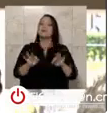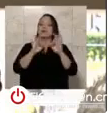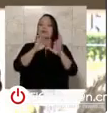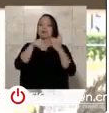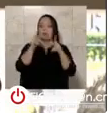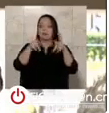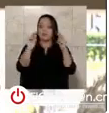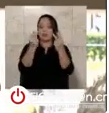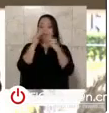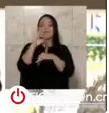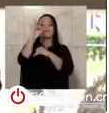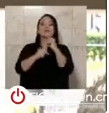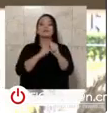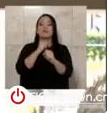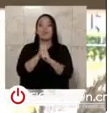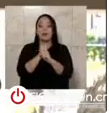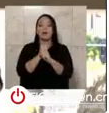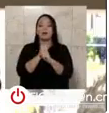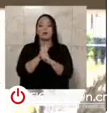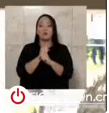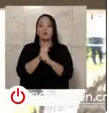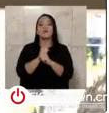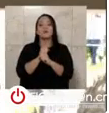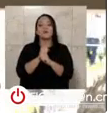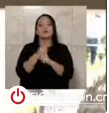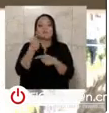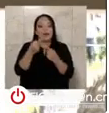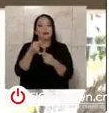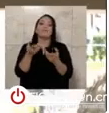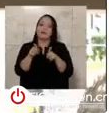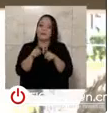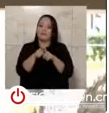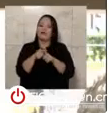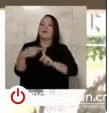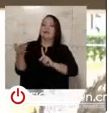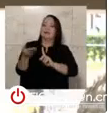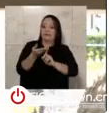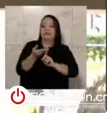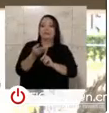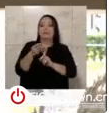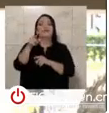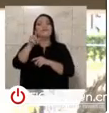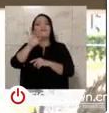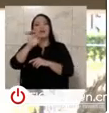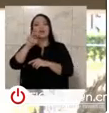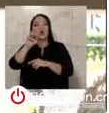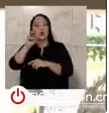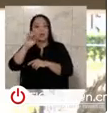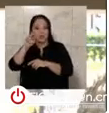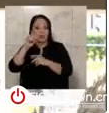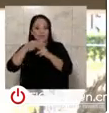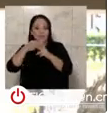ven, el otro año vamos a ver el impacto del niño definitivamente y para eso estamos viendo de qué